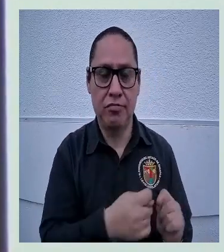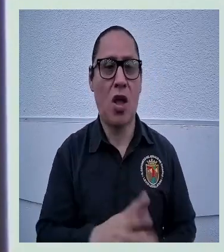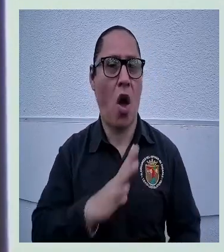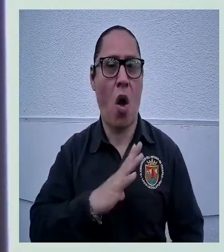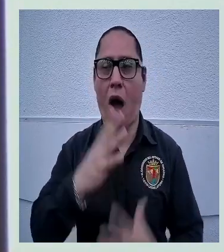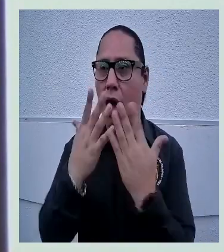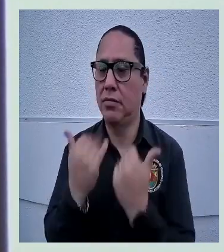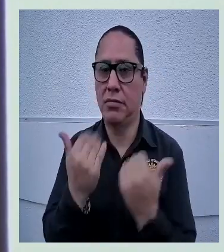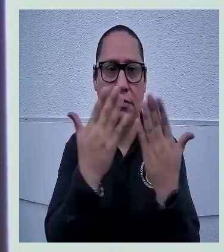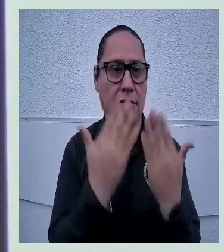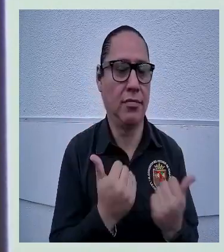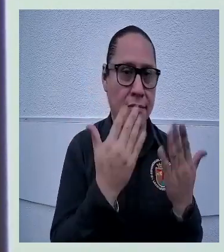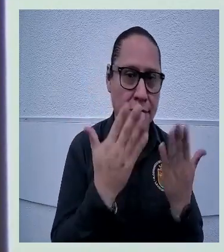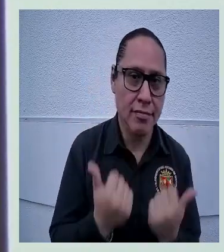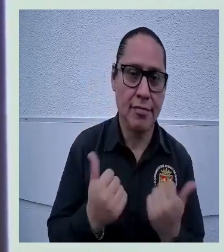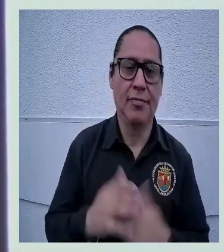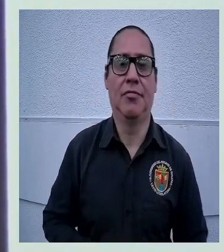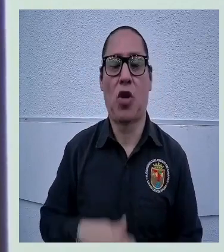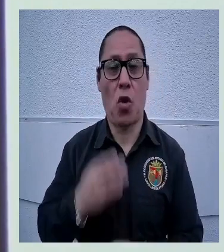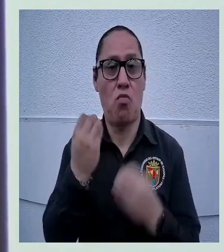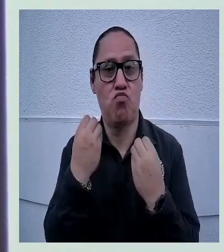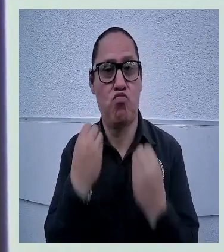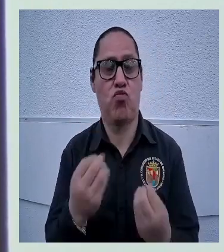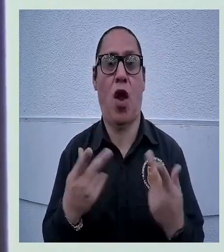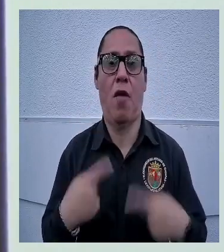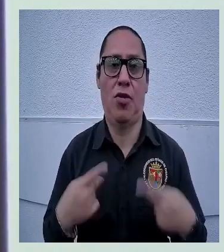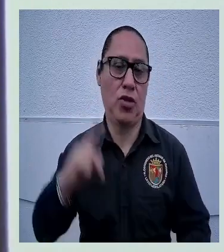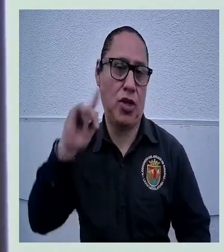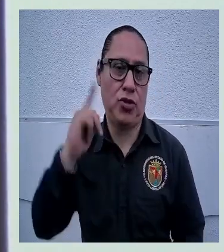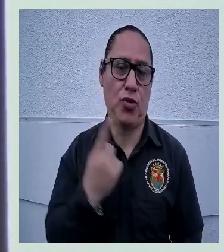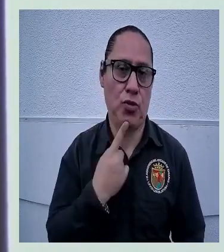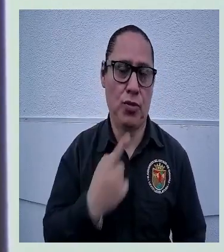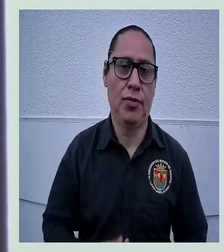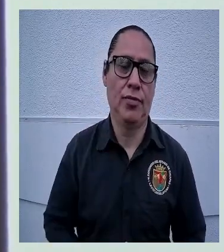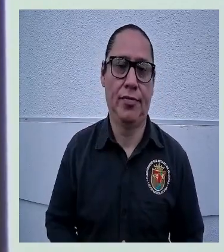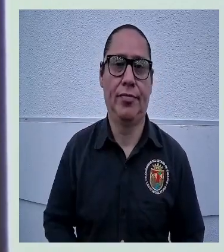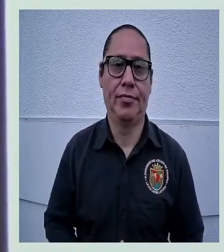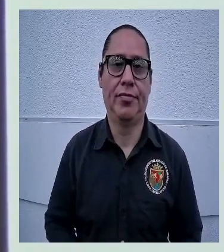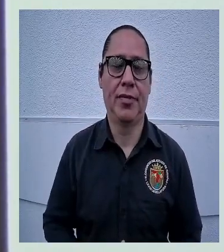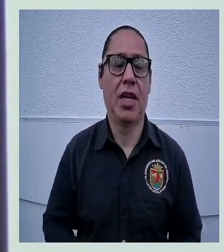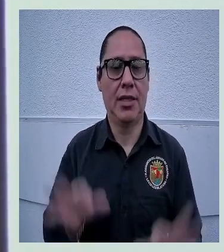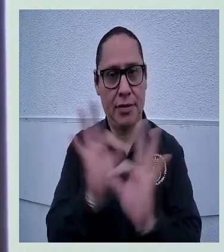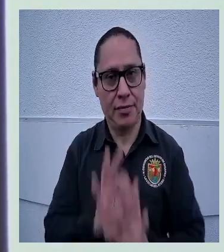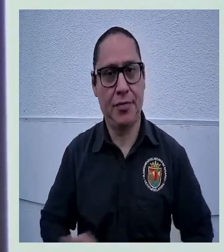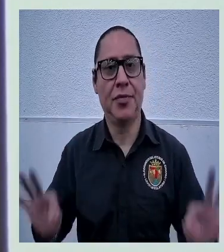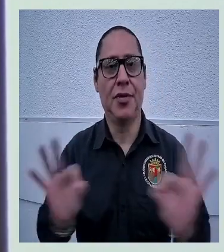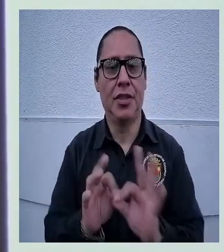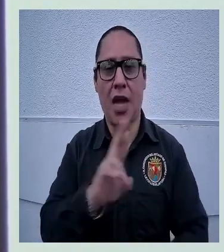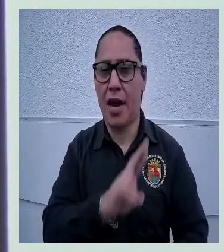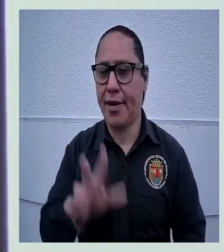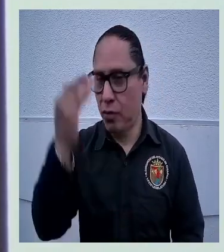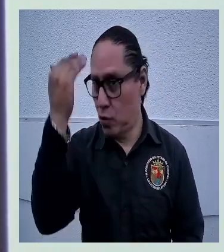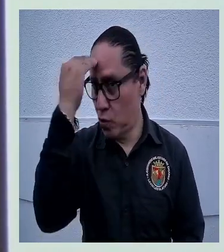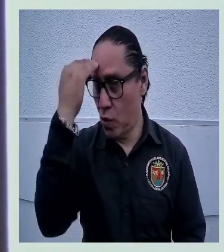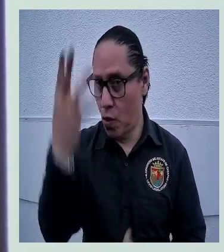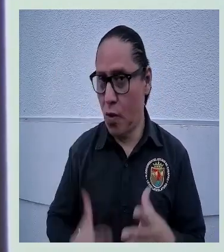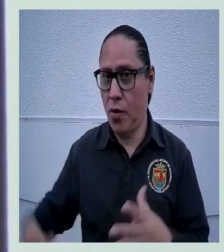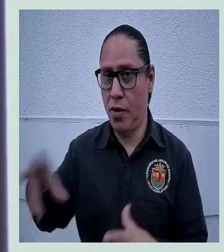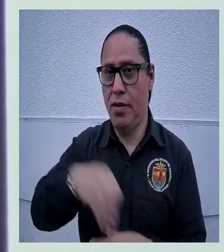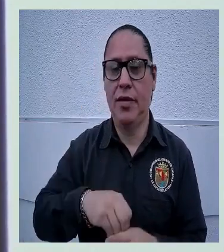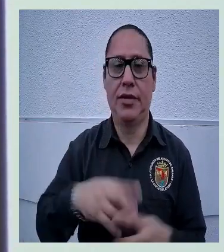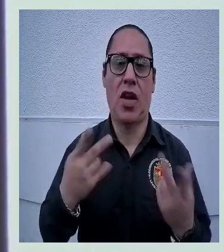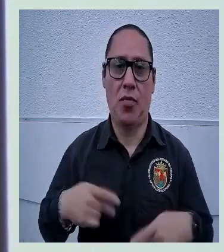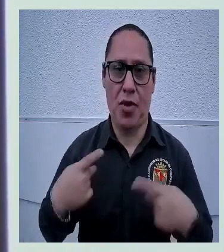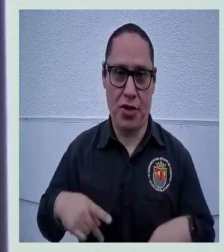ientes para la creciente demanda es imperativo reconocer que la inclusión de